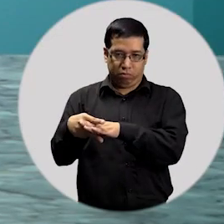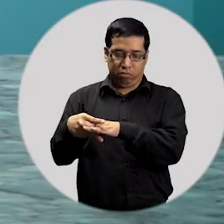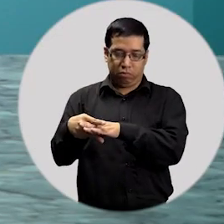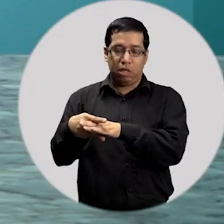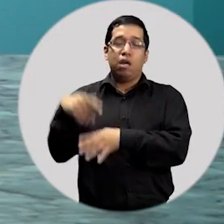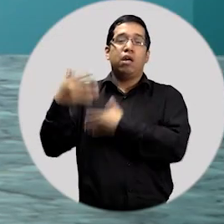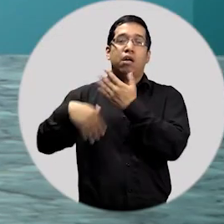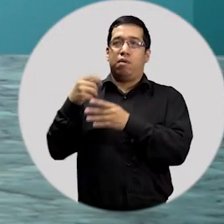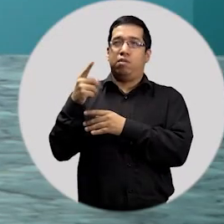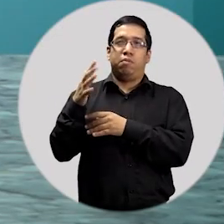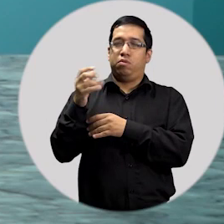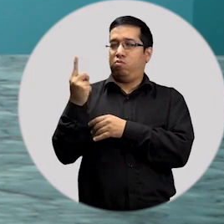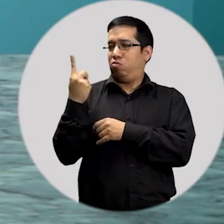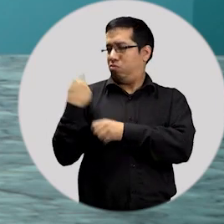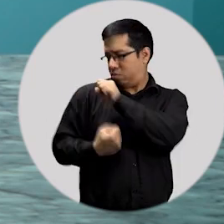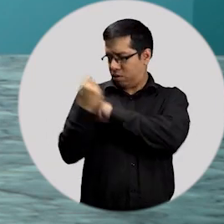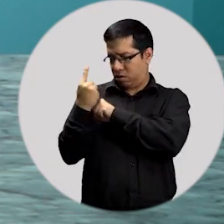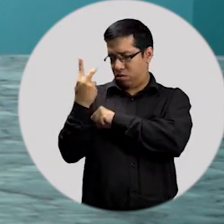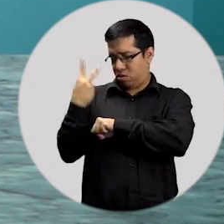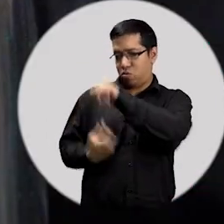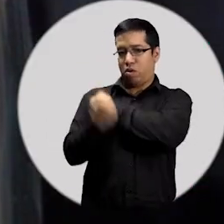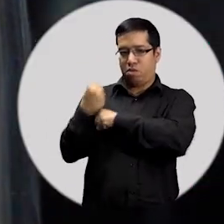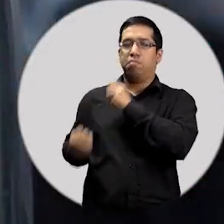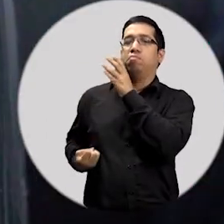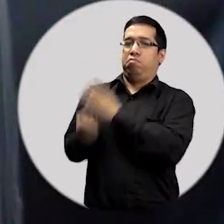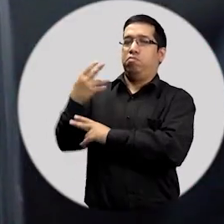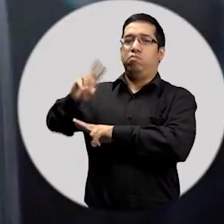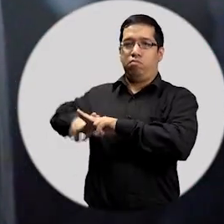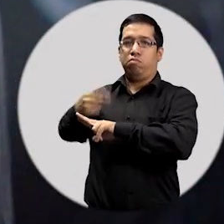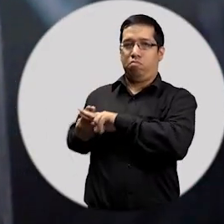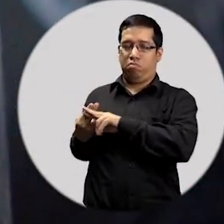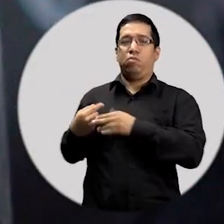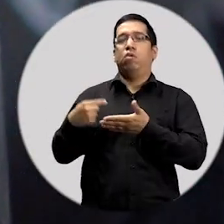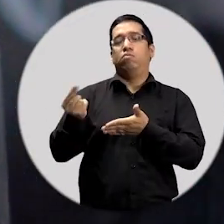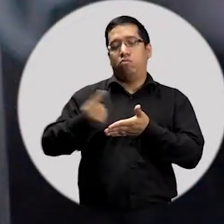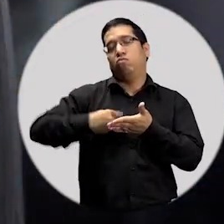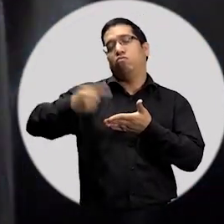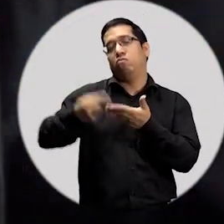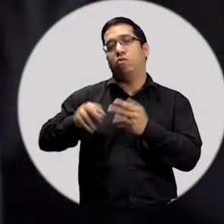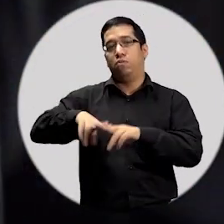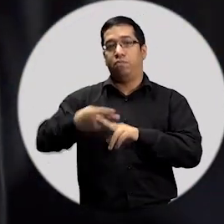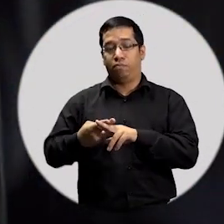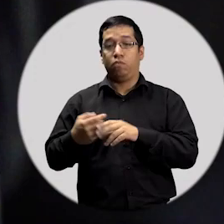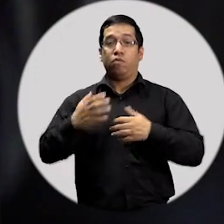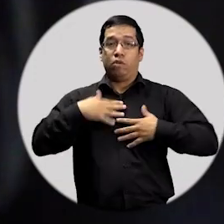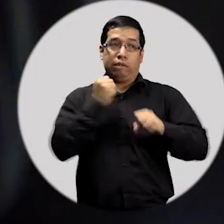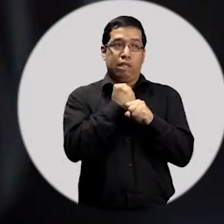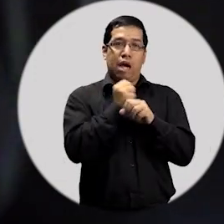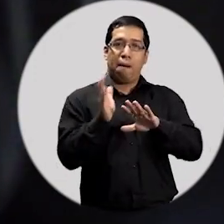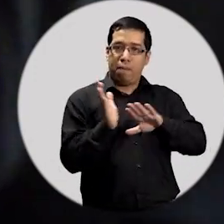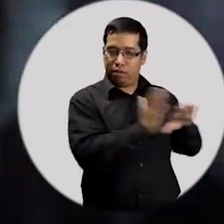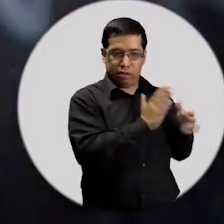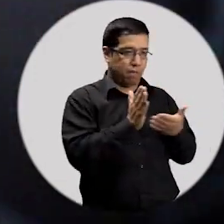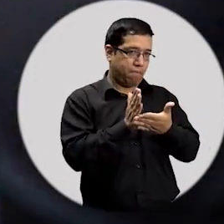adentrarme 100% en todo lo que tenga que ver con el puntillismo. Ahora mismo estoy haciendo ya la tercera vuelta,